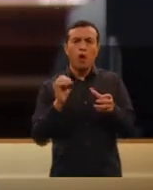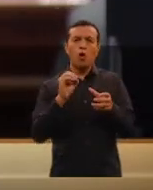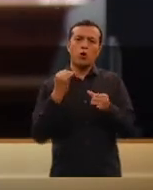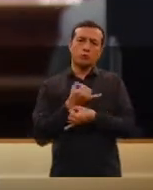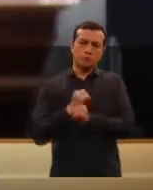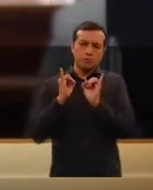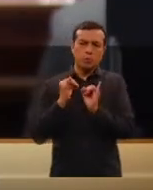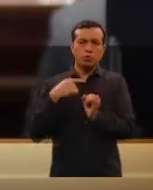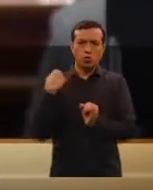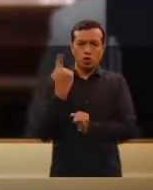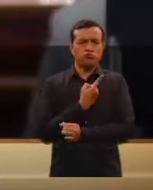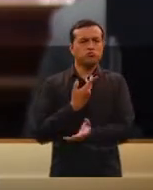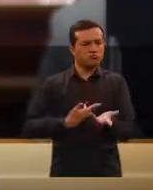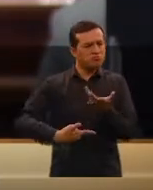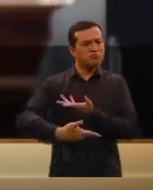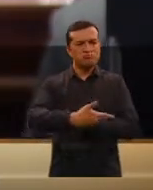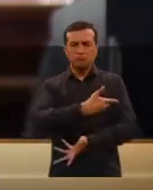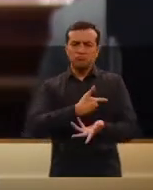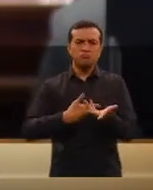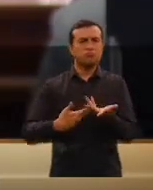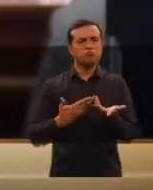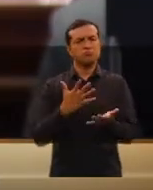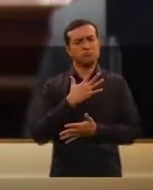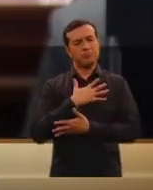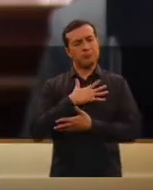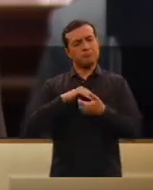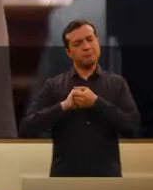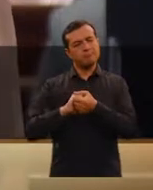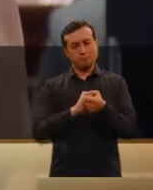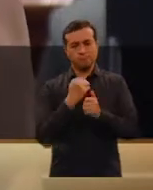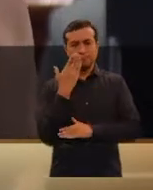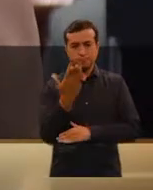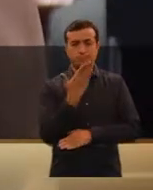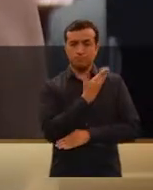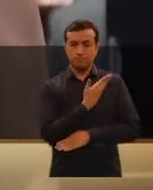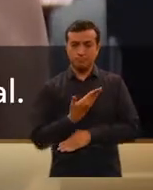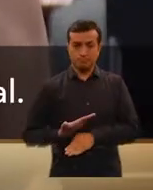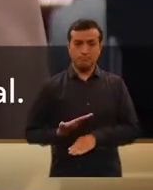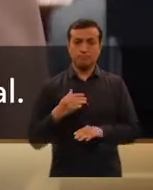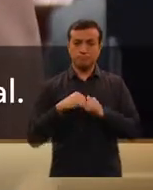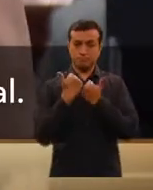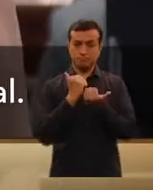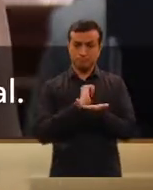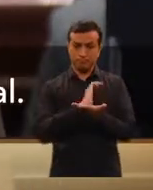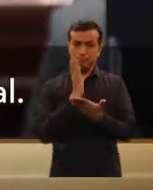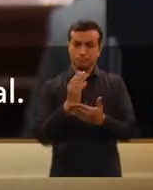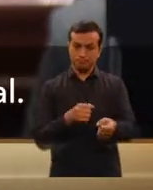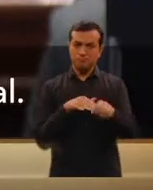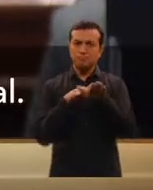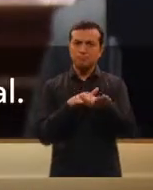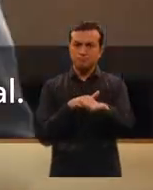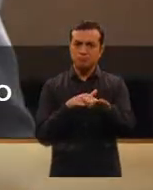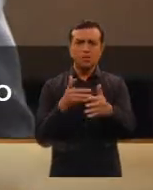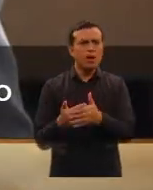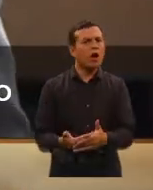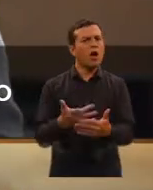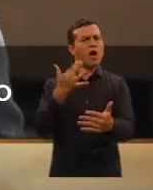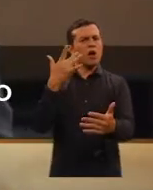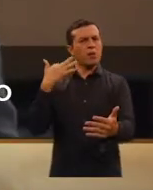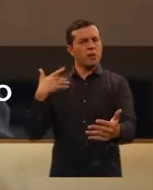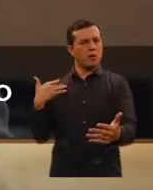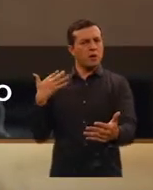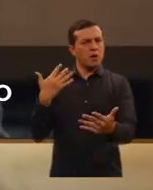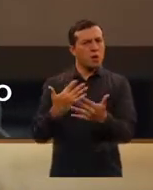de manera independiente, estuvimos presentes. Mi solidaridad con usted, señor presidente de la Asamblea Nacional. Desde